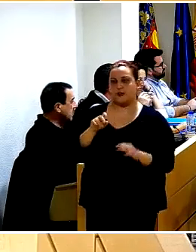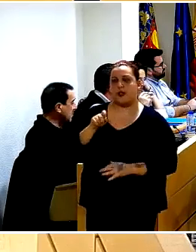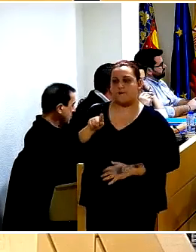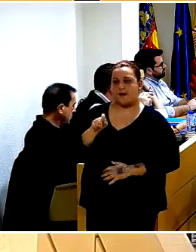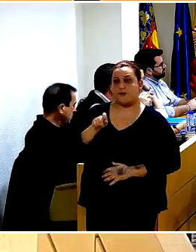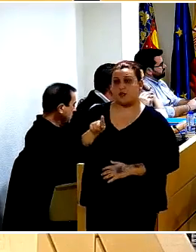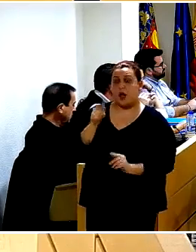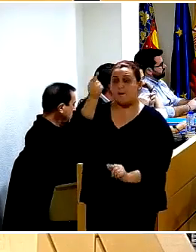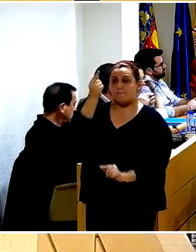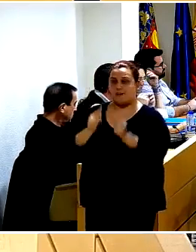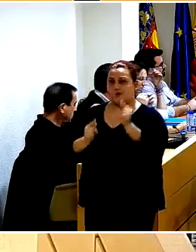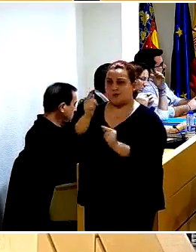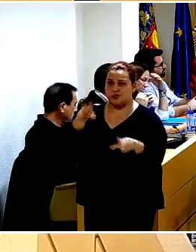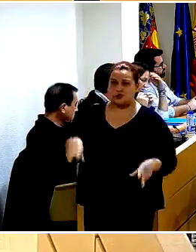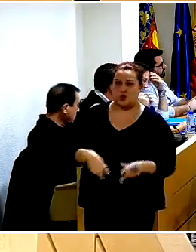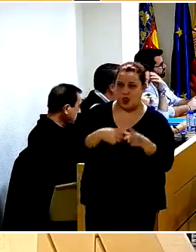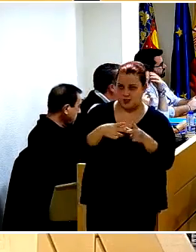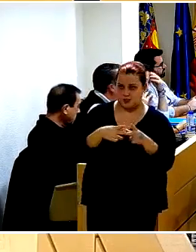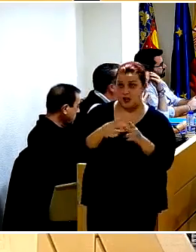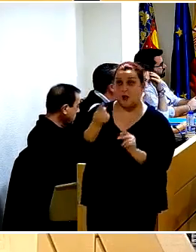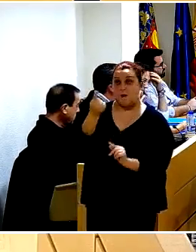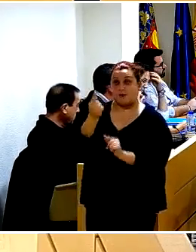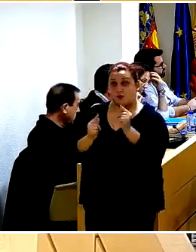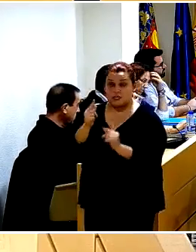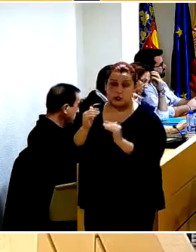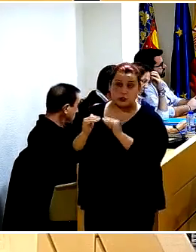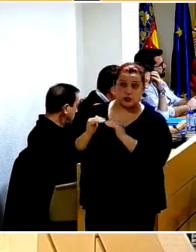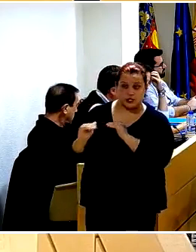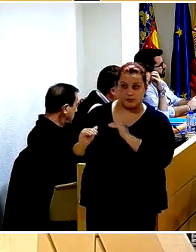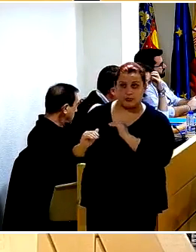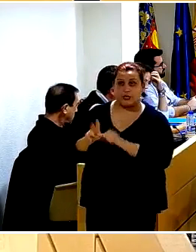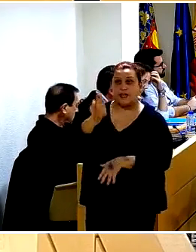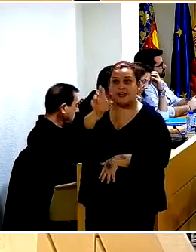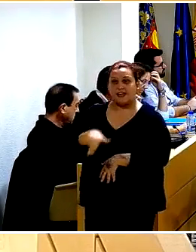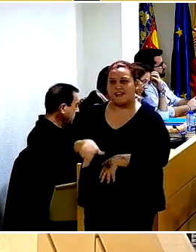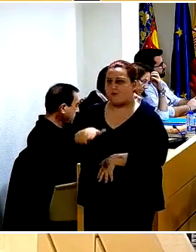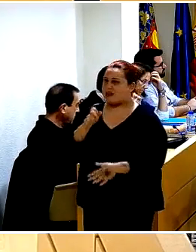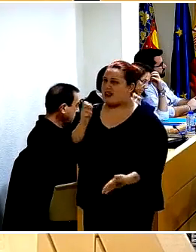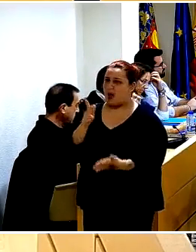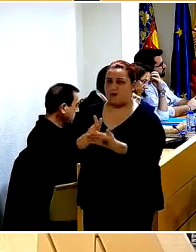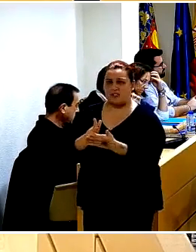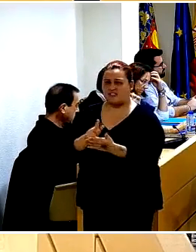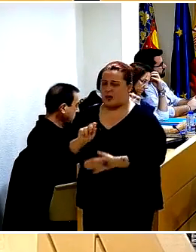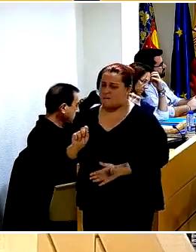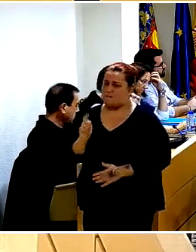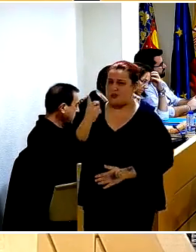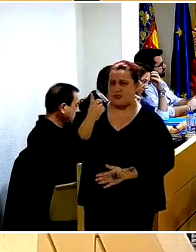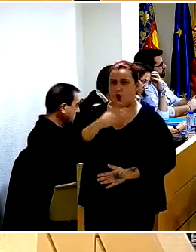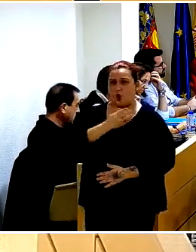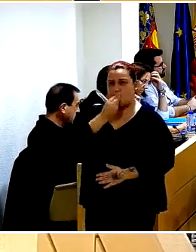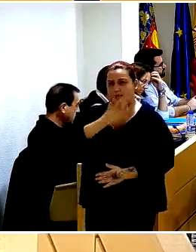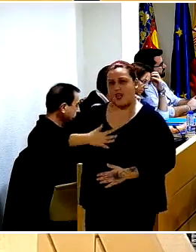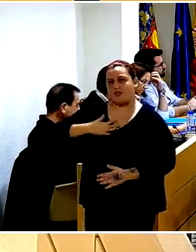uns pressupostos socials, sostenibles i que posen per davant de tot el benestar dels paiportins i